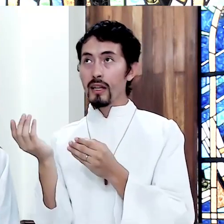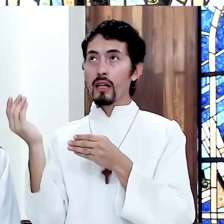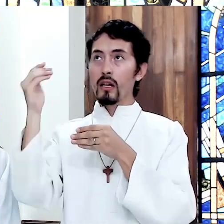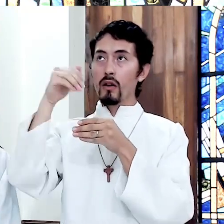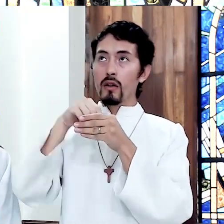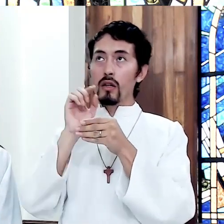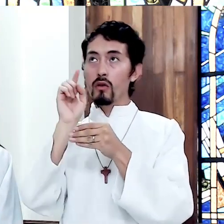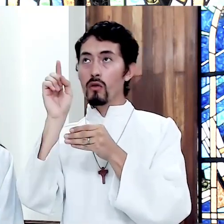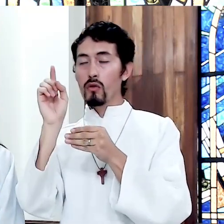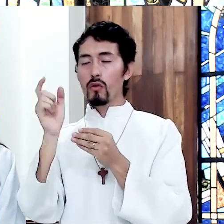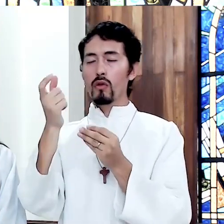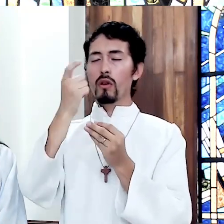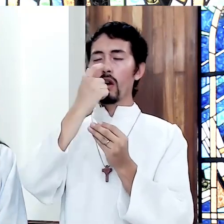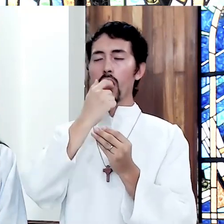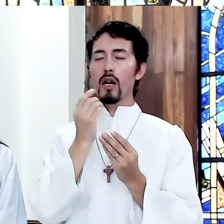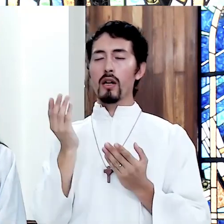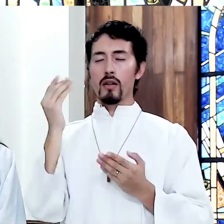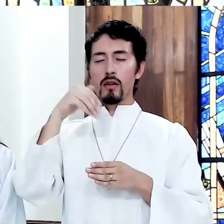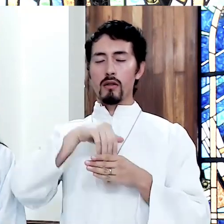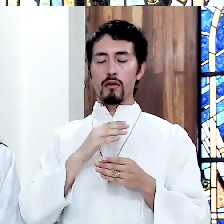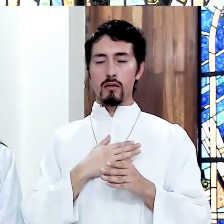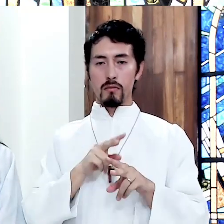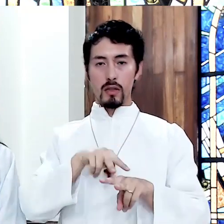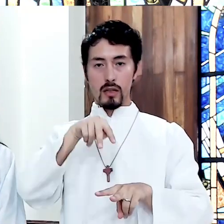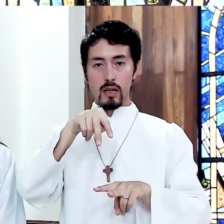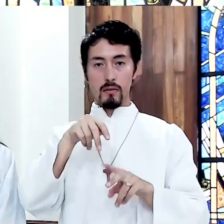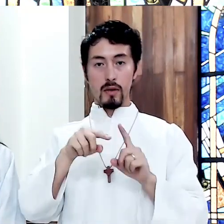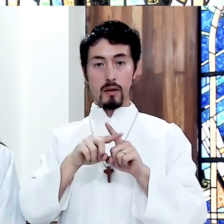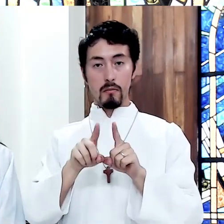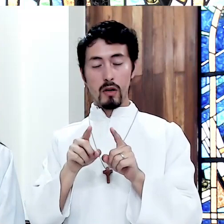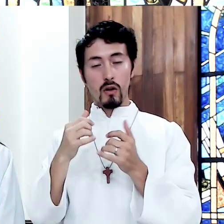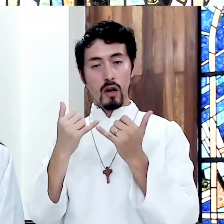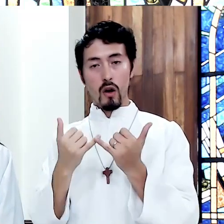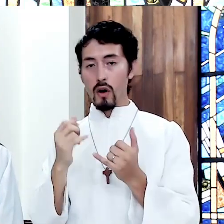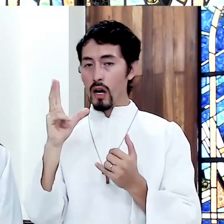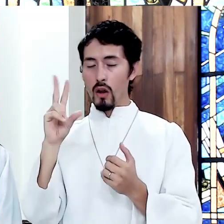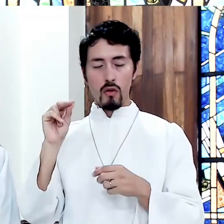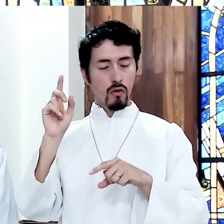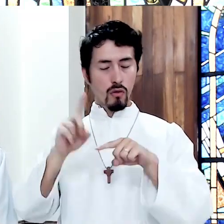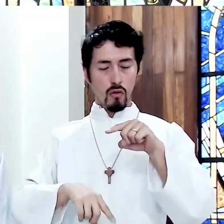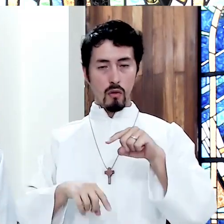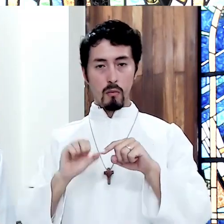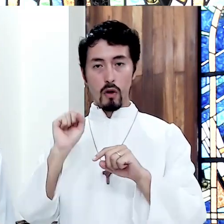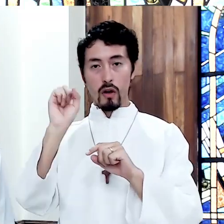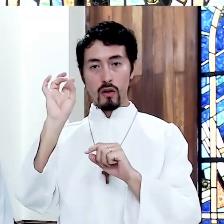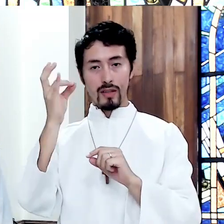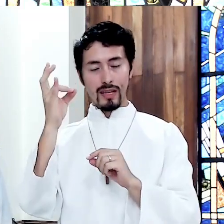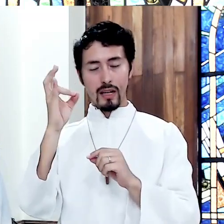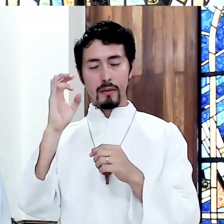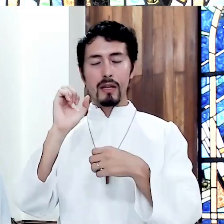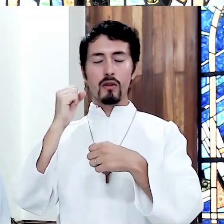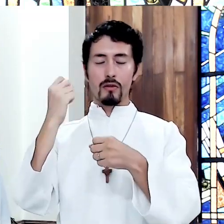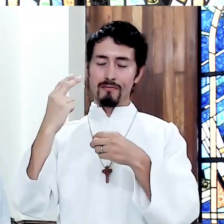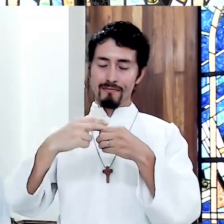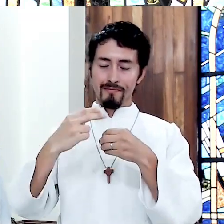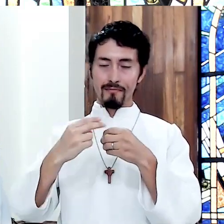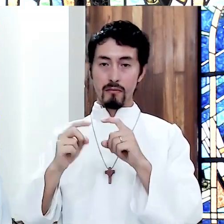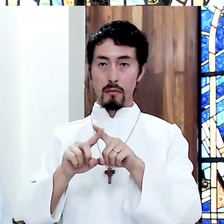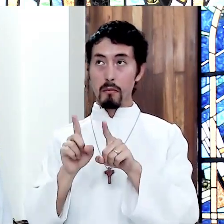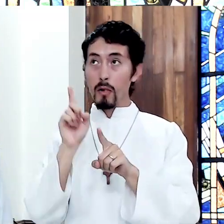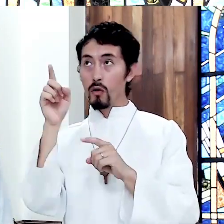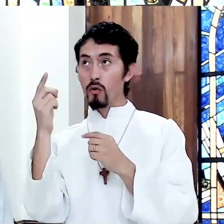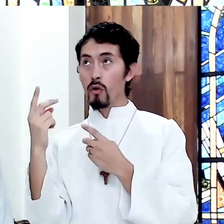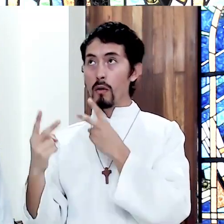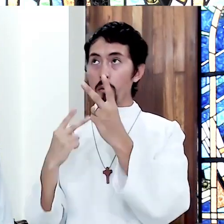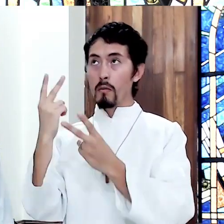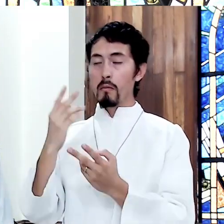pudiendo hacerlo ahora sacramentalmente, ven al menos espiritualmente a mi corazón, y como si te hubiese recibido, me